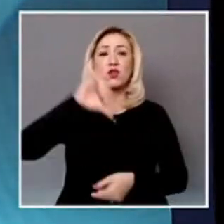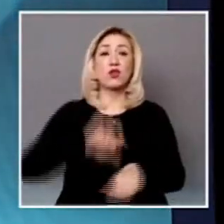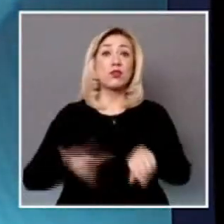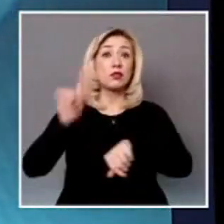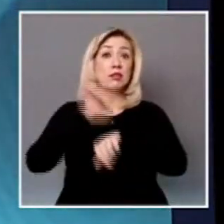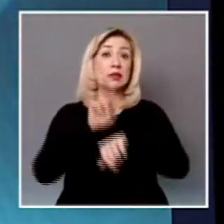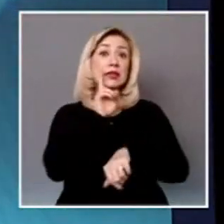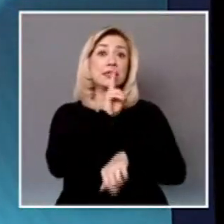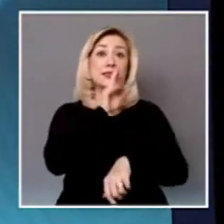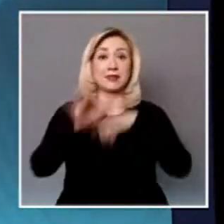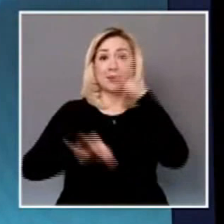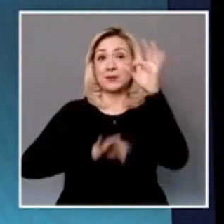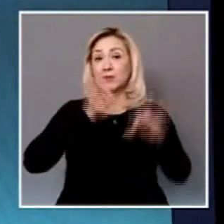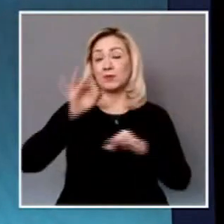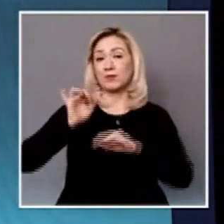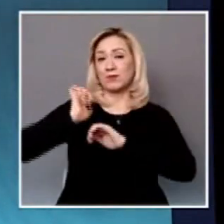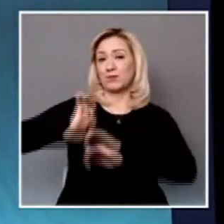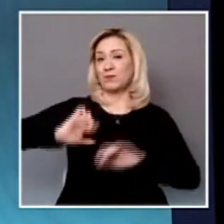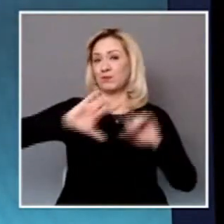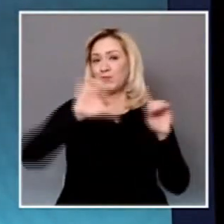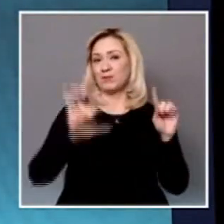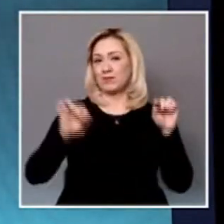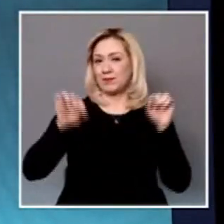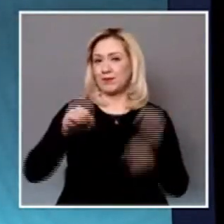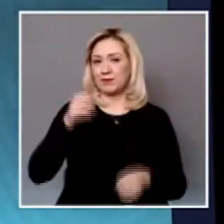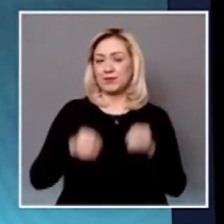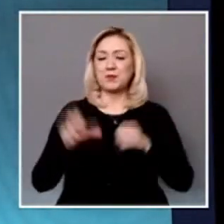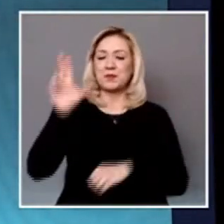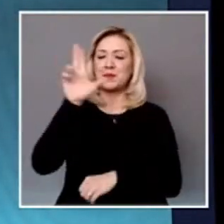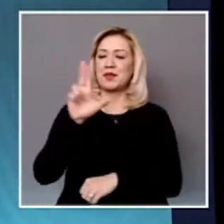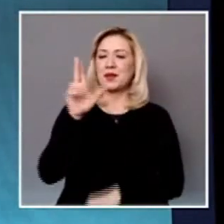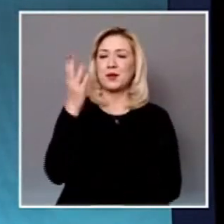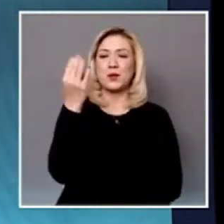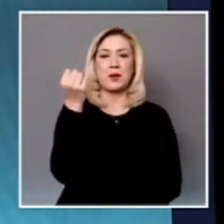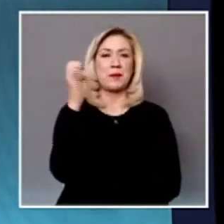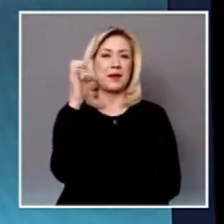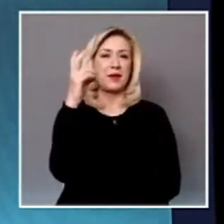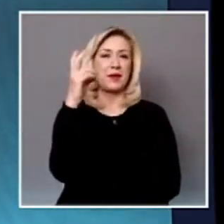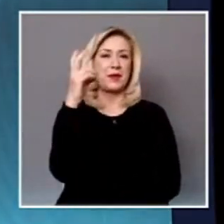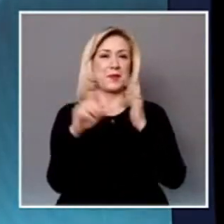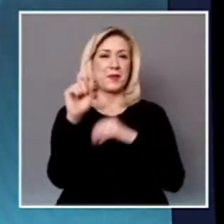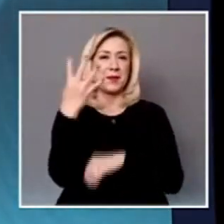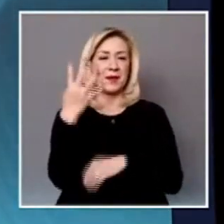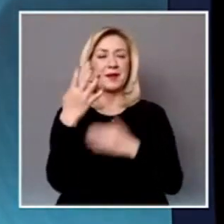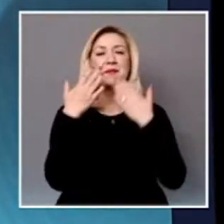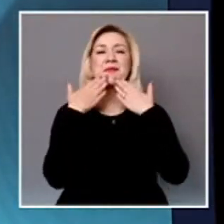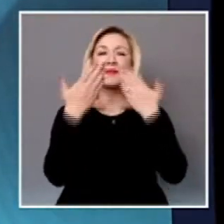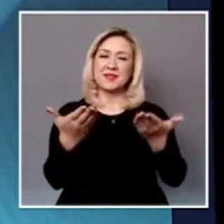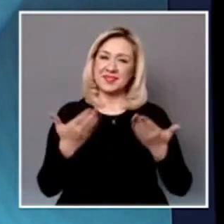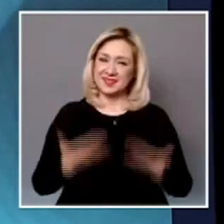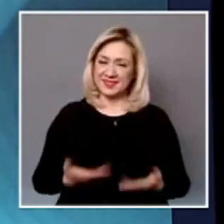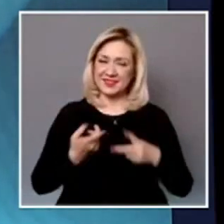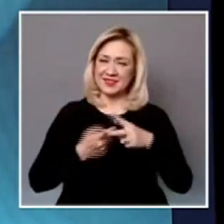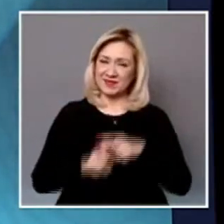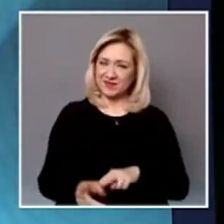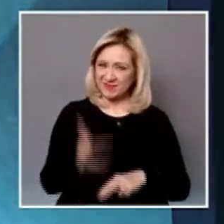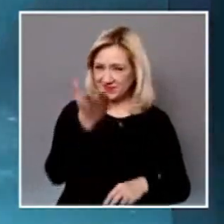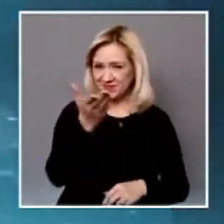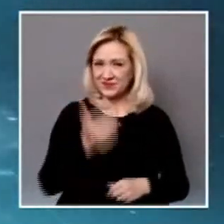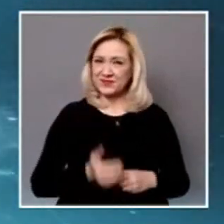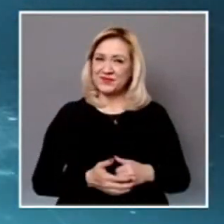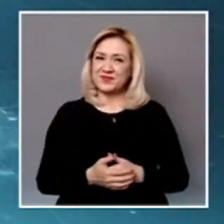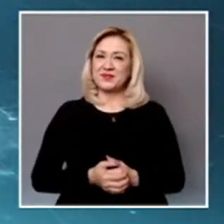momento de este martes 9 de enero de 2024. Bienvenidas, bienvenidos, comenzamos.